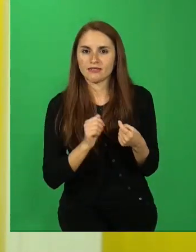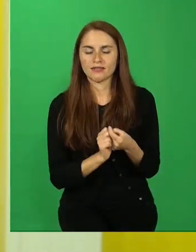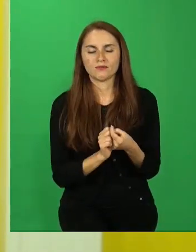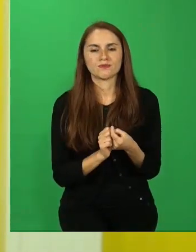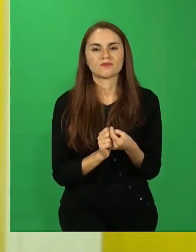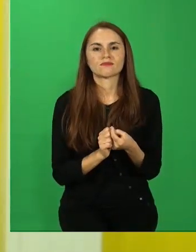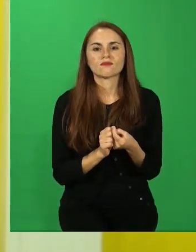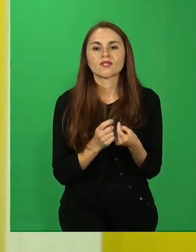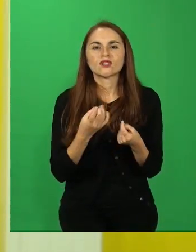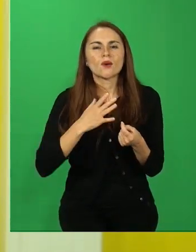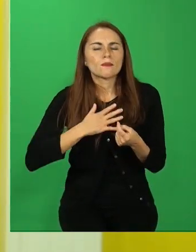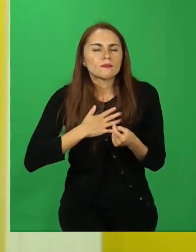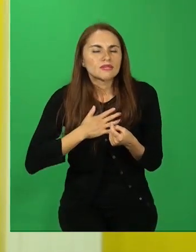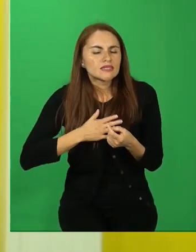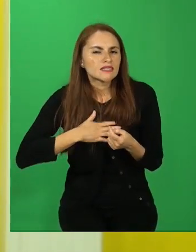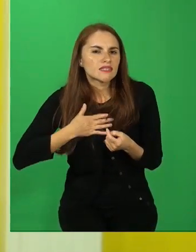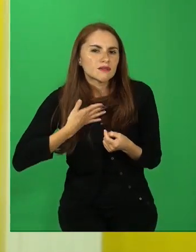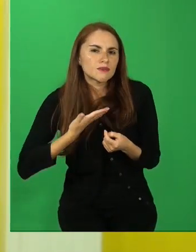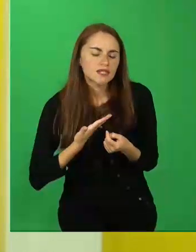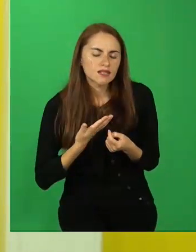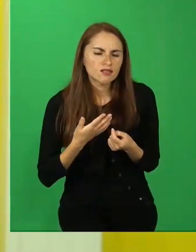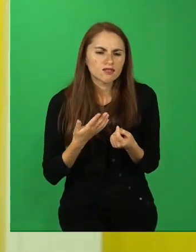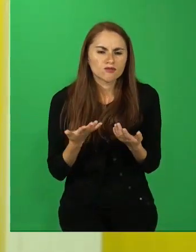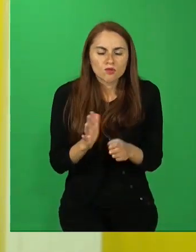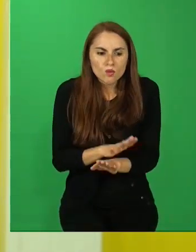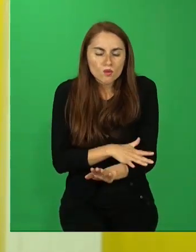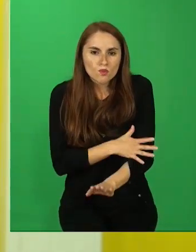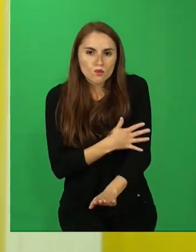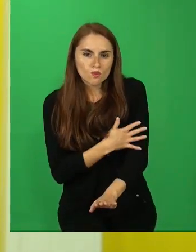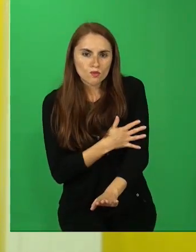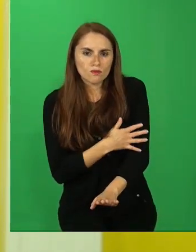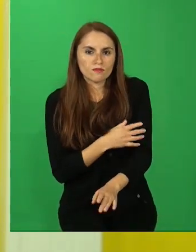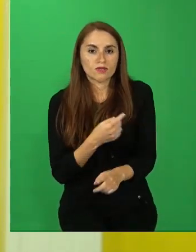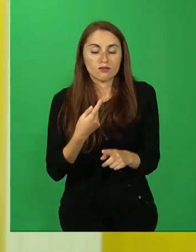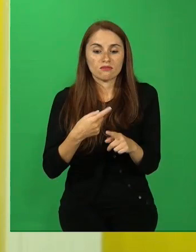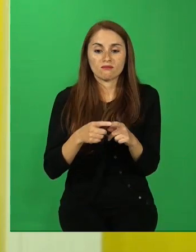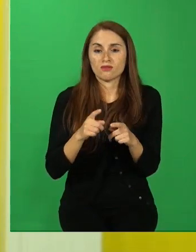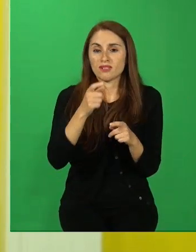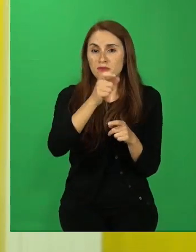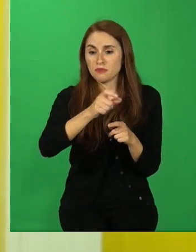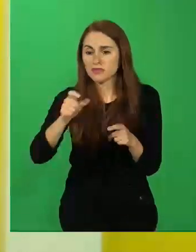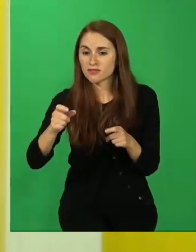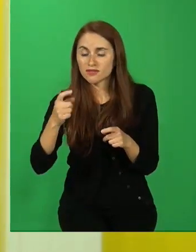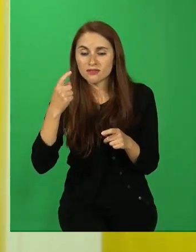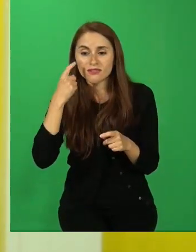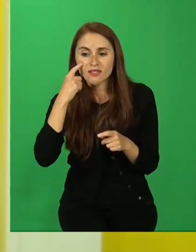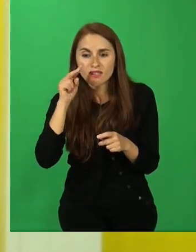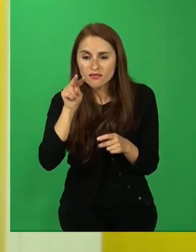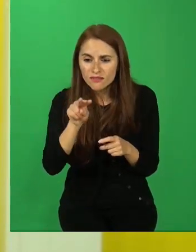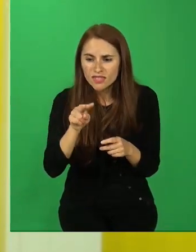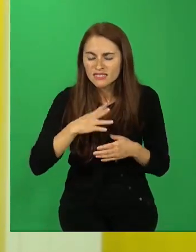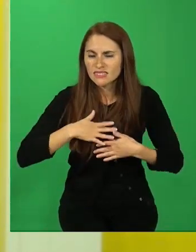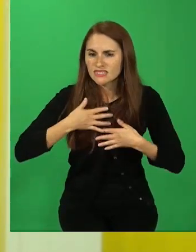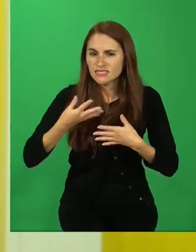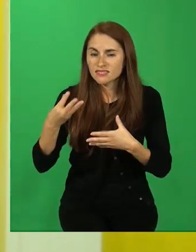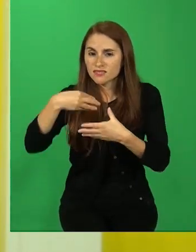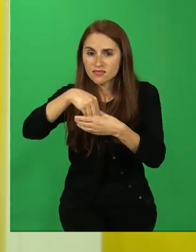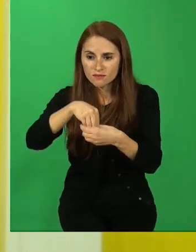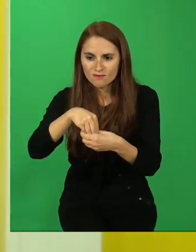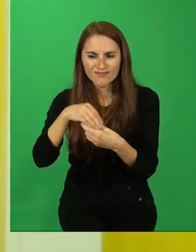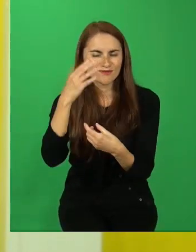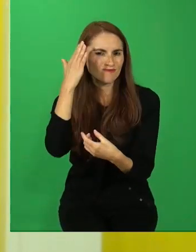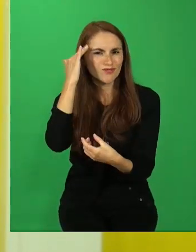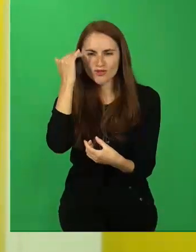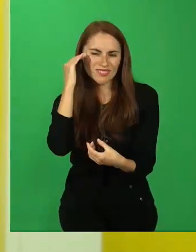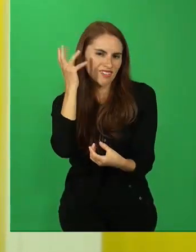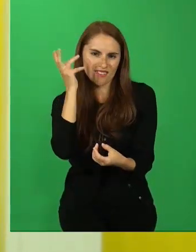hablar acerca de sus sentimientos y sus emociones, pero no conoce lo que sucede con los otros personajes del relato.